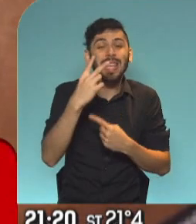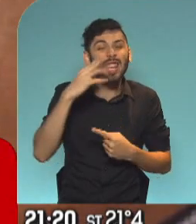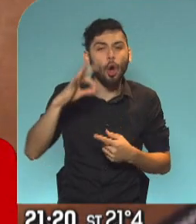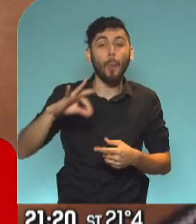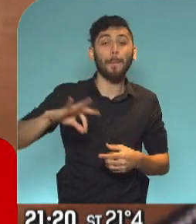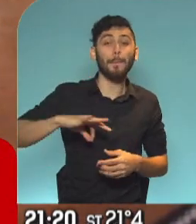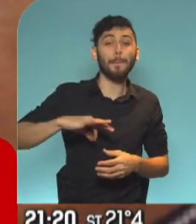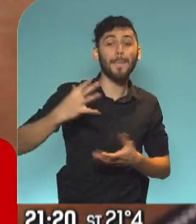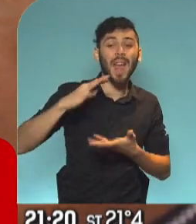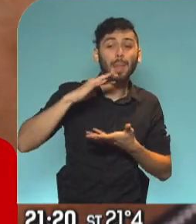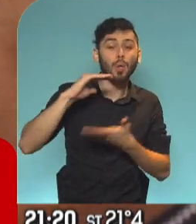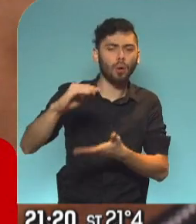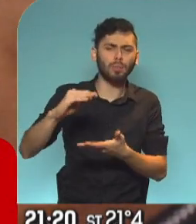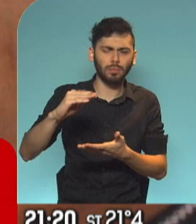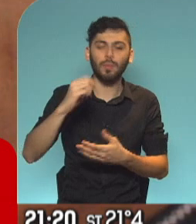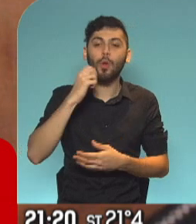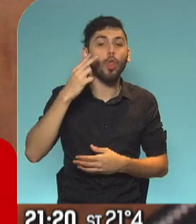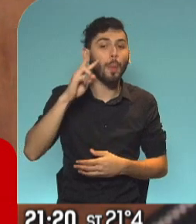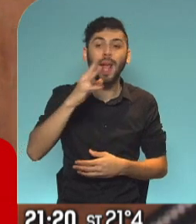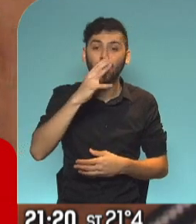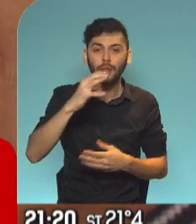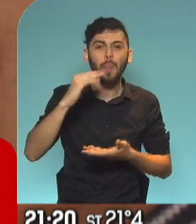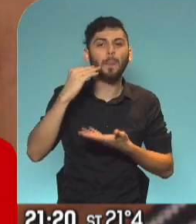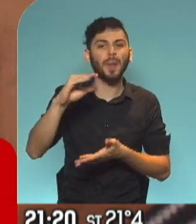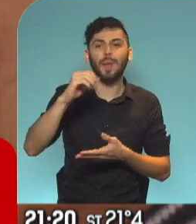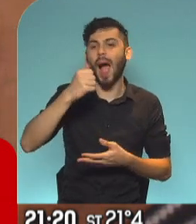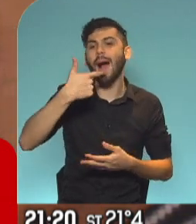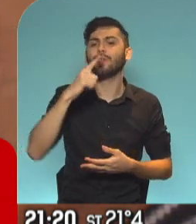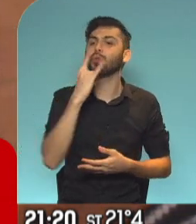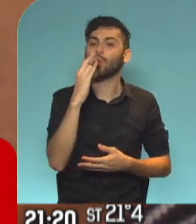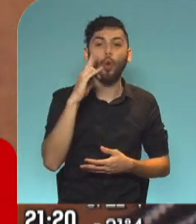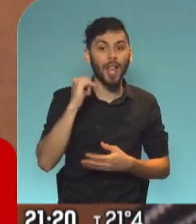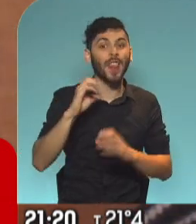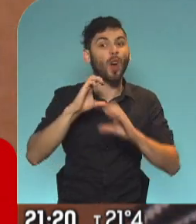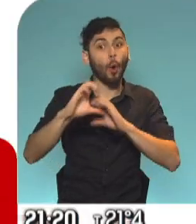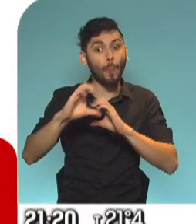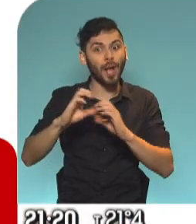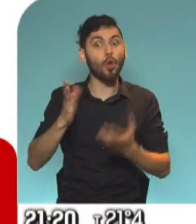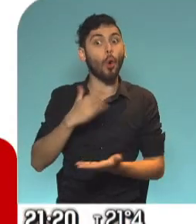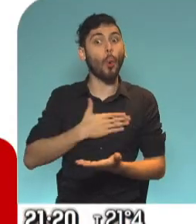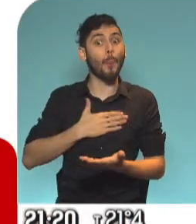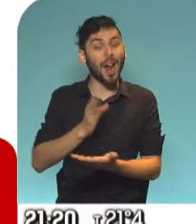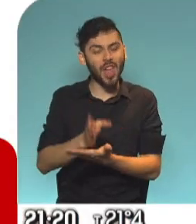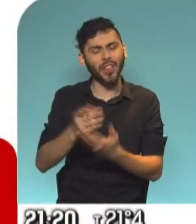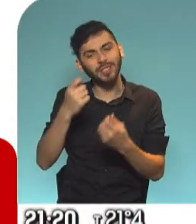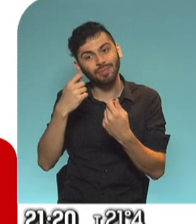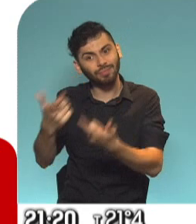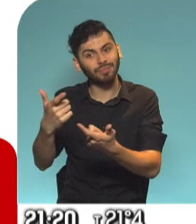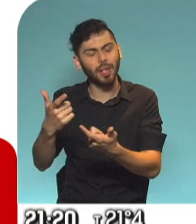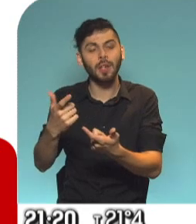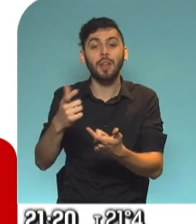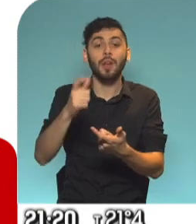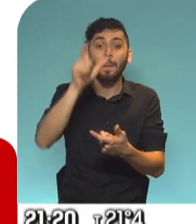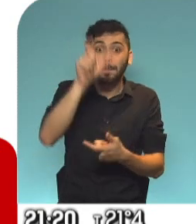En 2014 fue galardonado con el Príncipe de Asturias de Comunicación y Humanidades. El jurado destacó que el dibujante